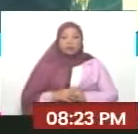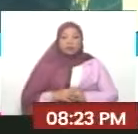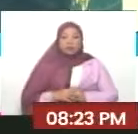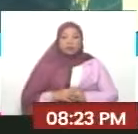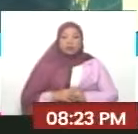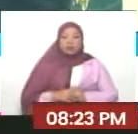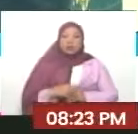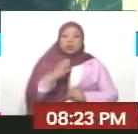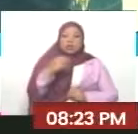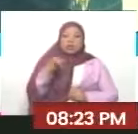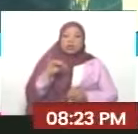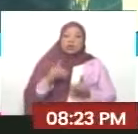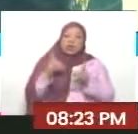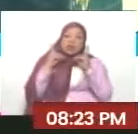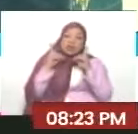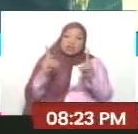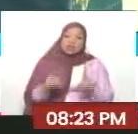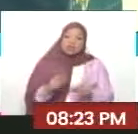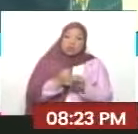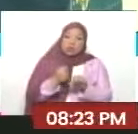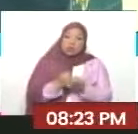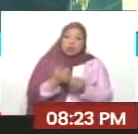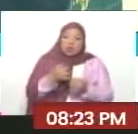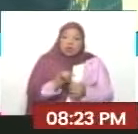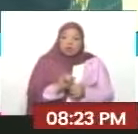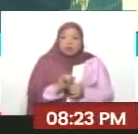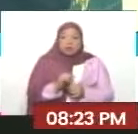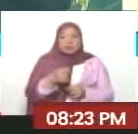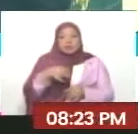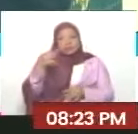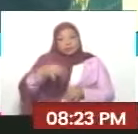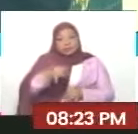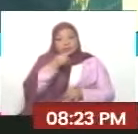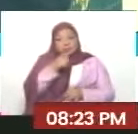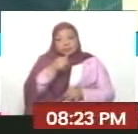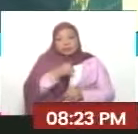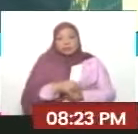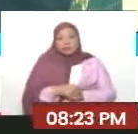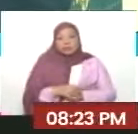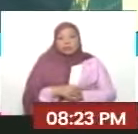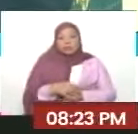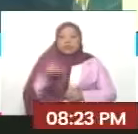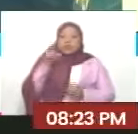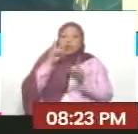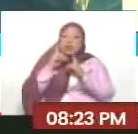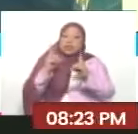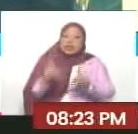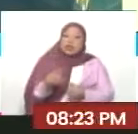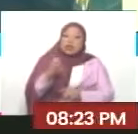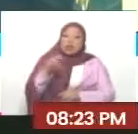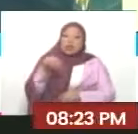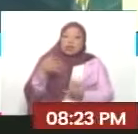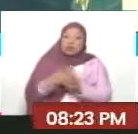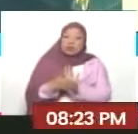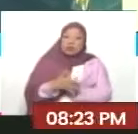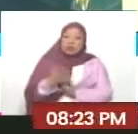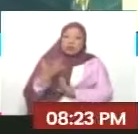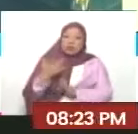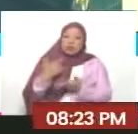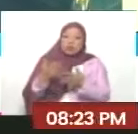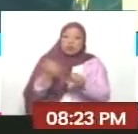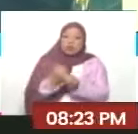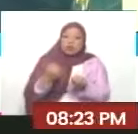Que el CNE decida lo que tiene que decidir. De verdad les digo, lo que decida el CNE,